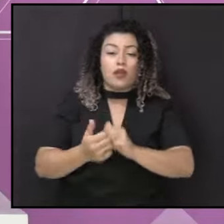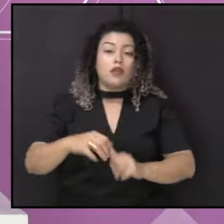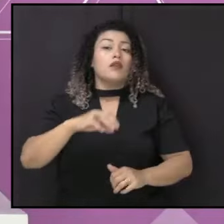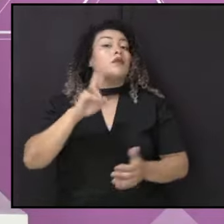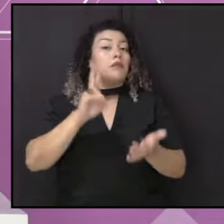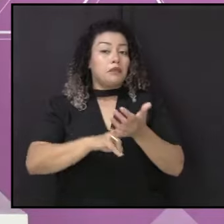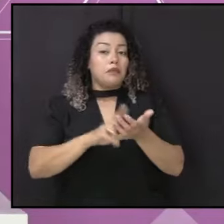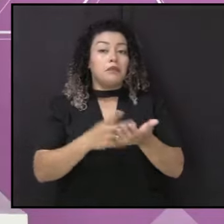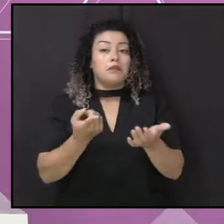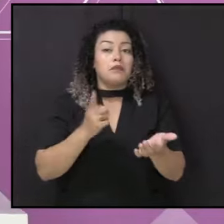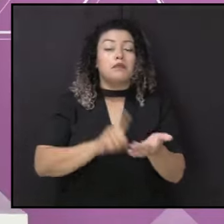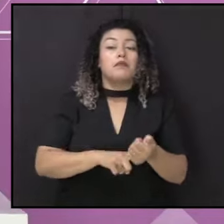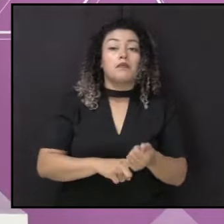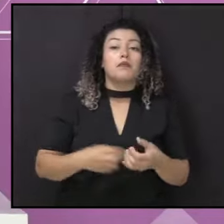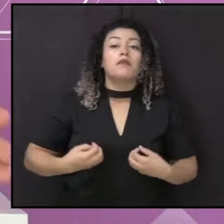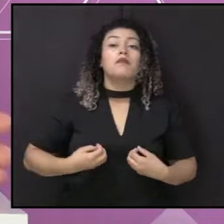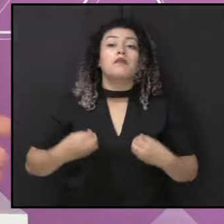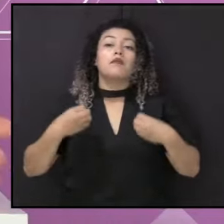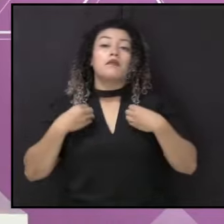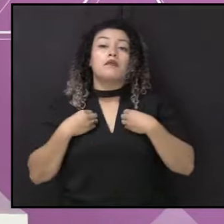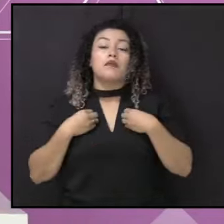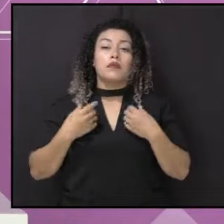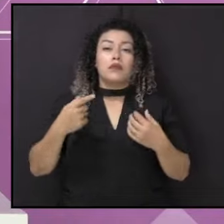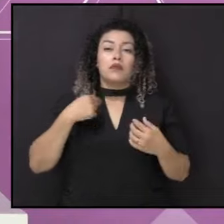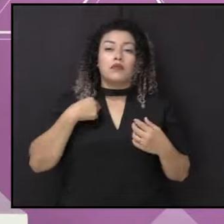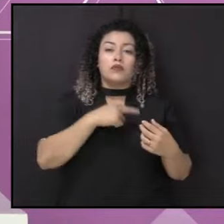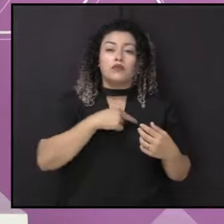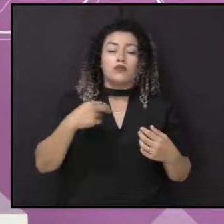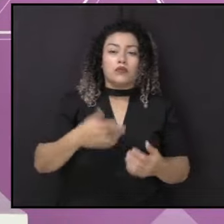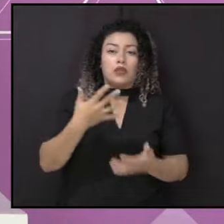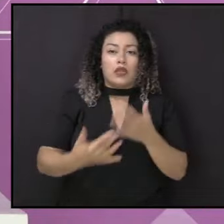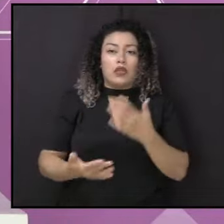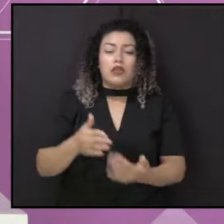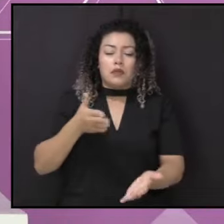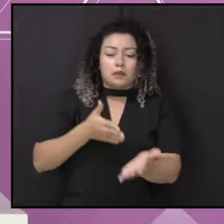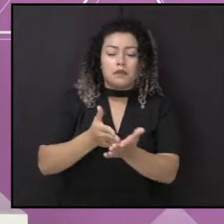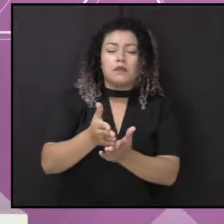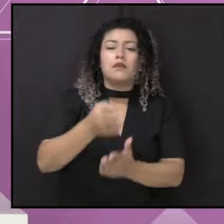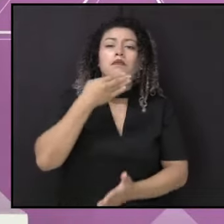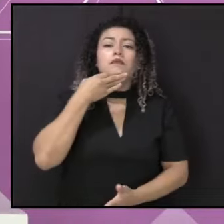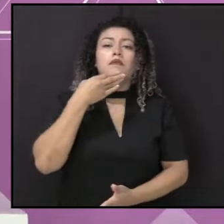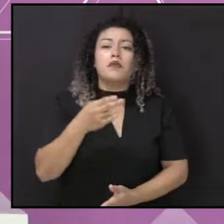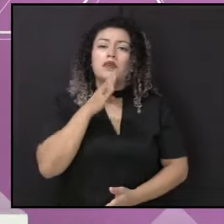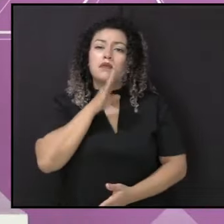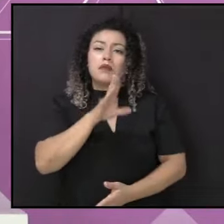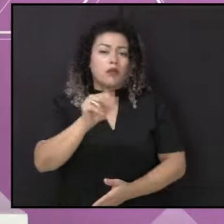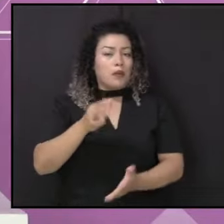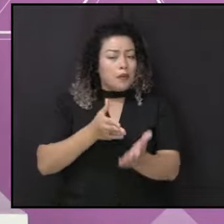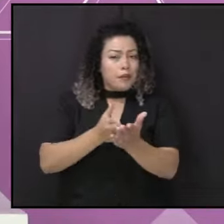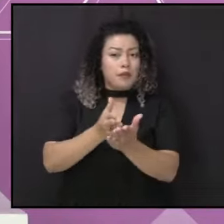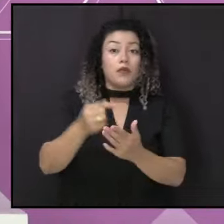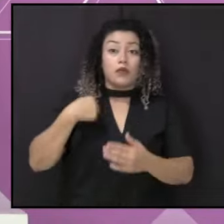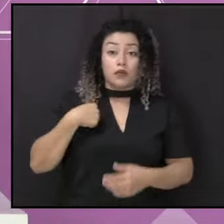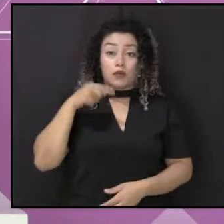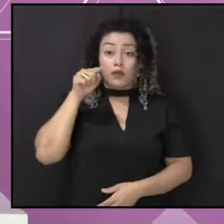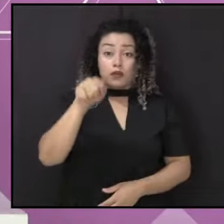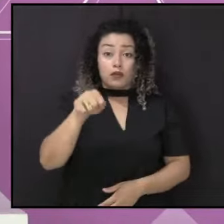nos permiten reaccionar o actuar de una manera correcta o incorrecta. Yo te invito a ti, en este momento que me estás viendo, a que